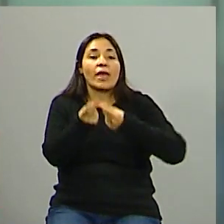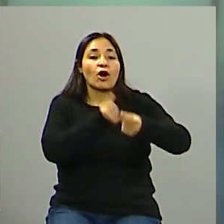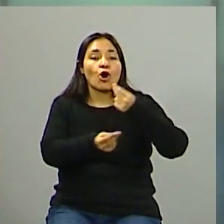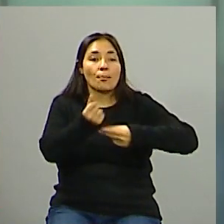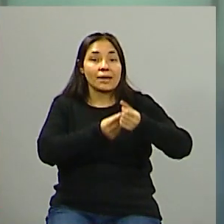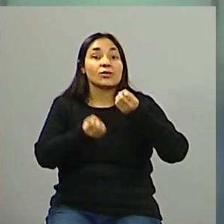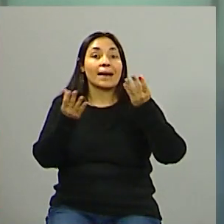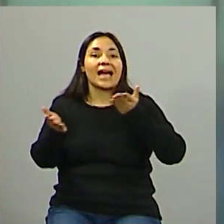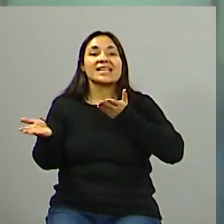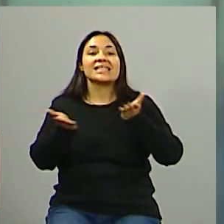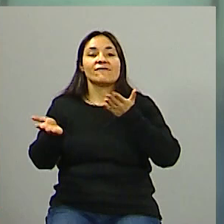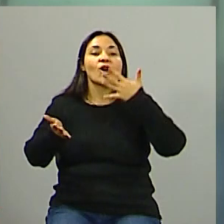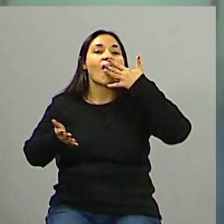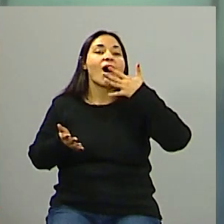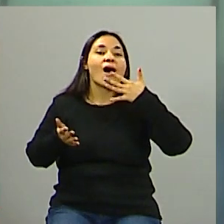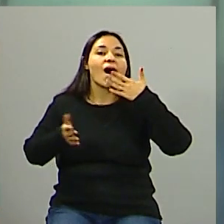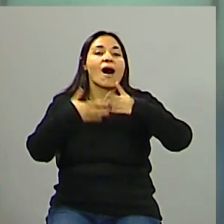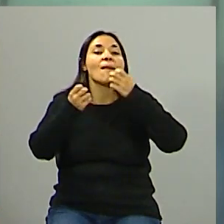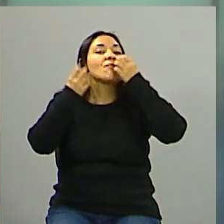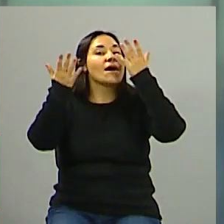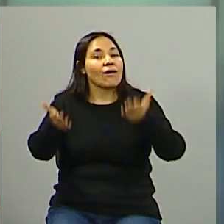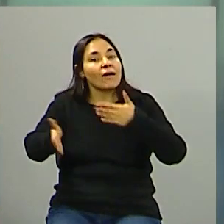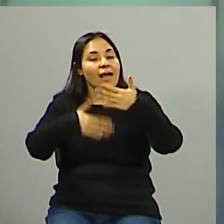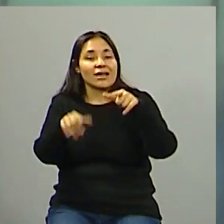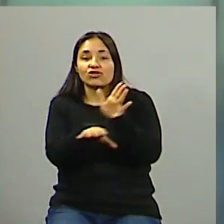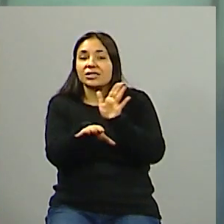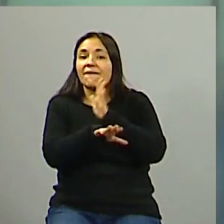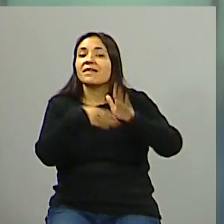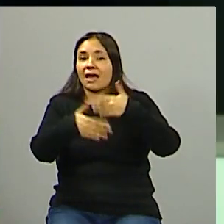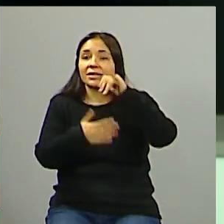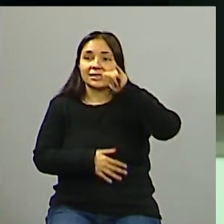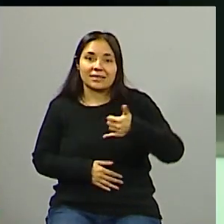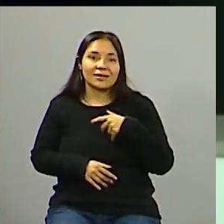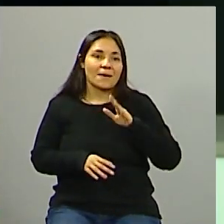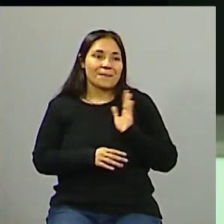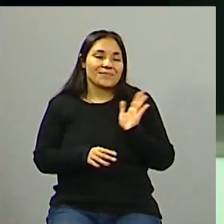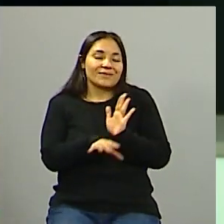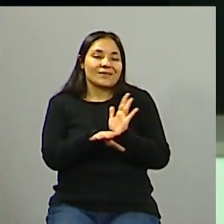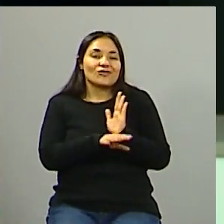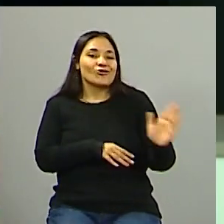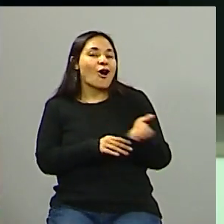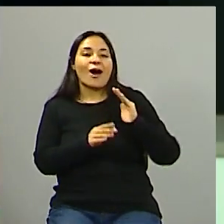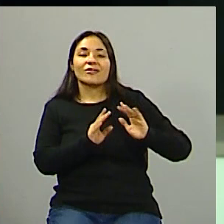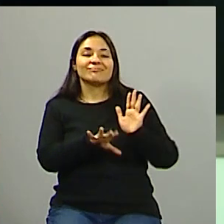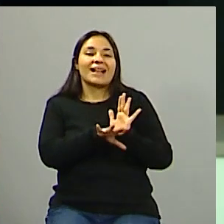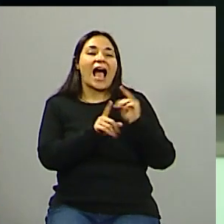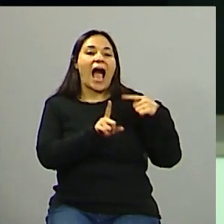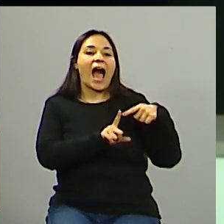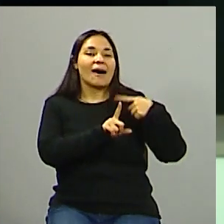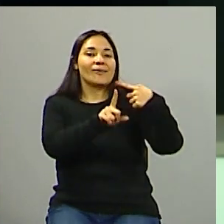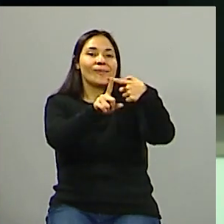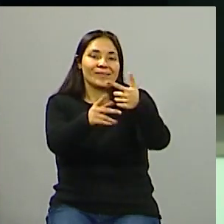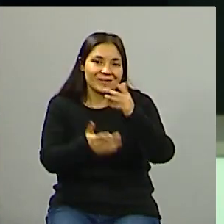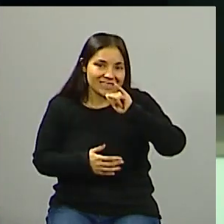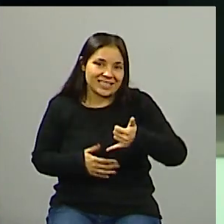es un avance mínimo, pero hay. Sí, todo suma en este camino de esta reconversión cultural de